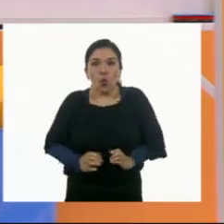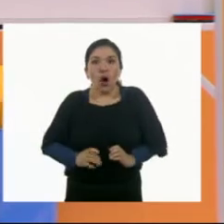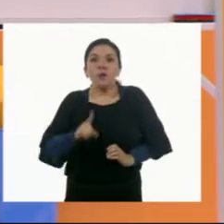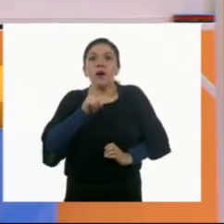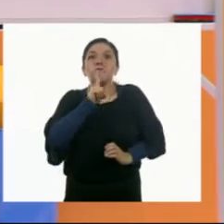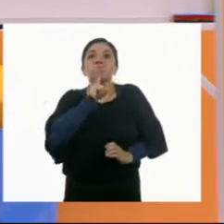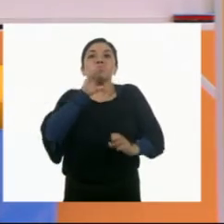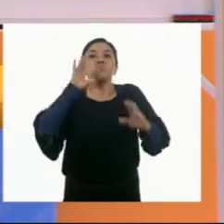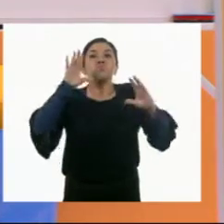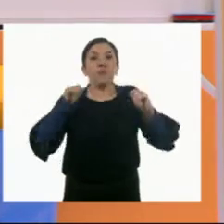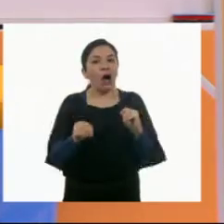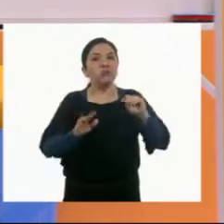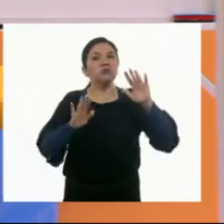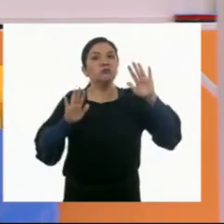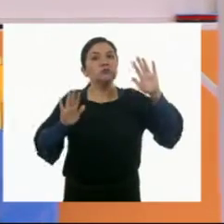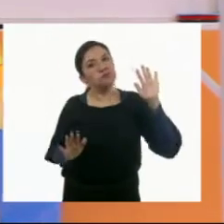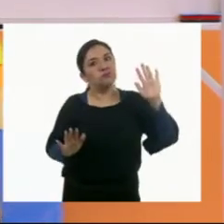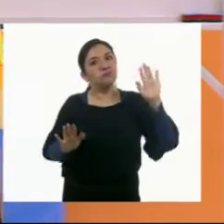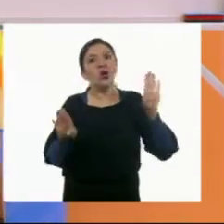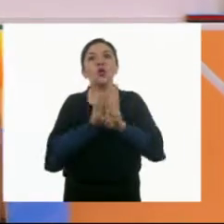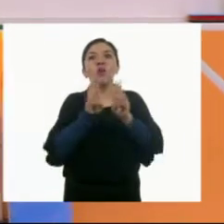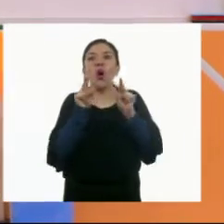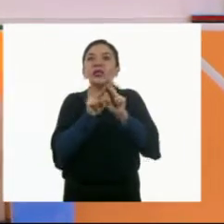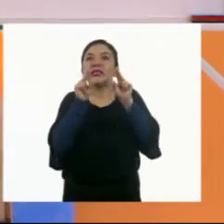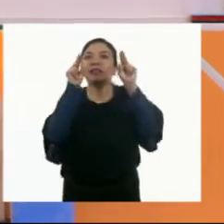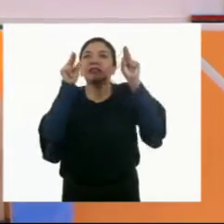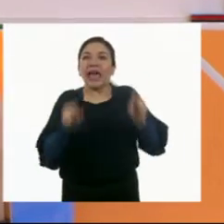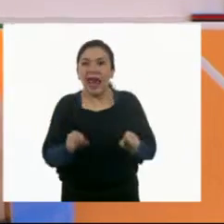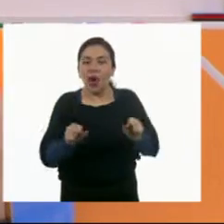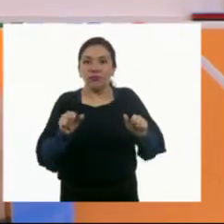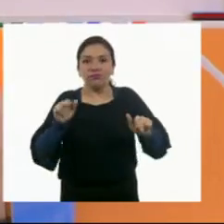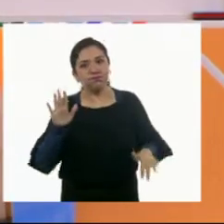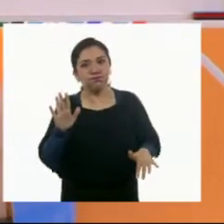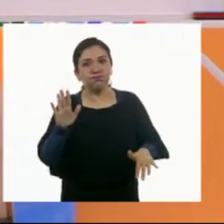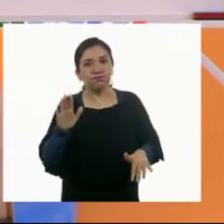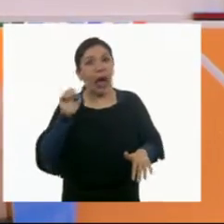nos quedamos quietos, congelados. Silencio corporal.